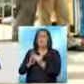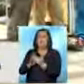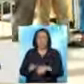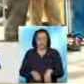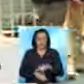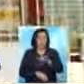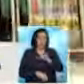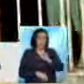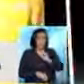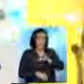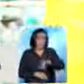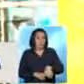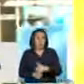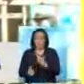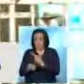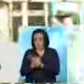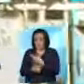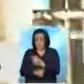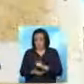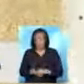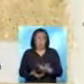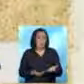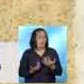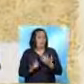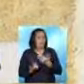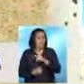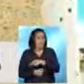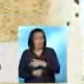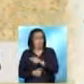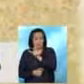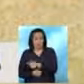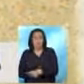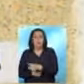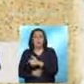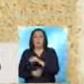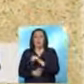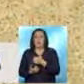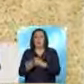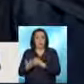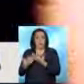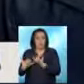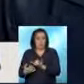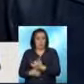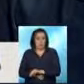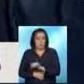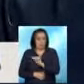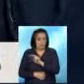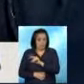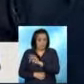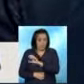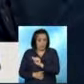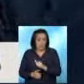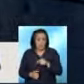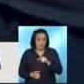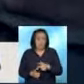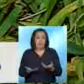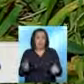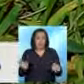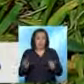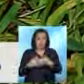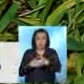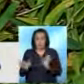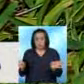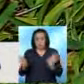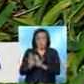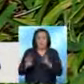Los Zafiros, en San Juan del Lurigancho, donde los esperaba Aníbal Chalco, su actual pareja. Allí lo encerraron en una